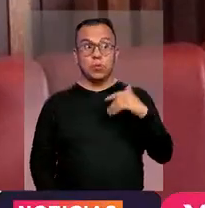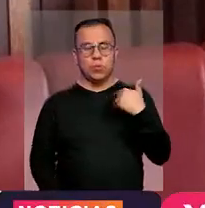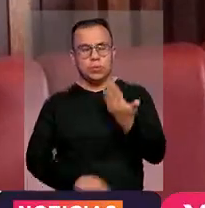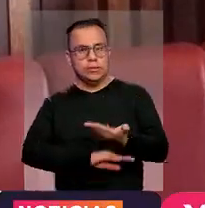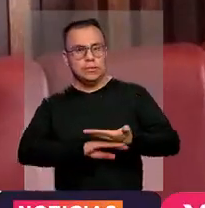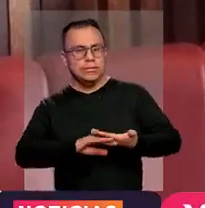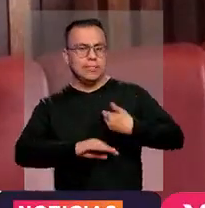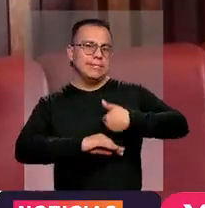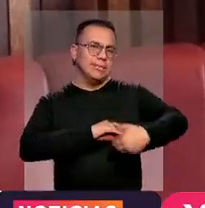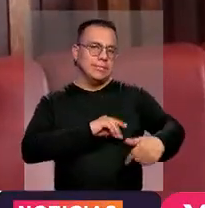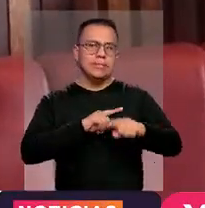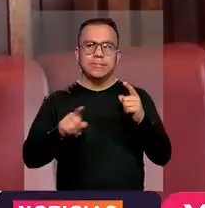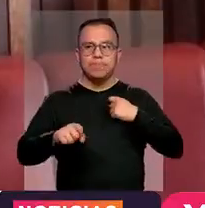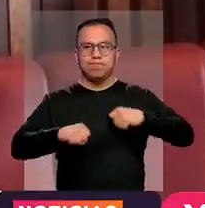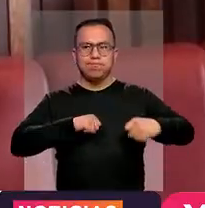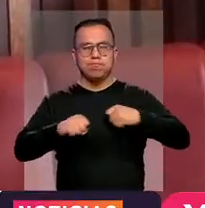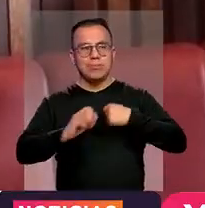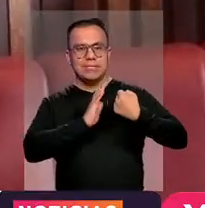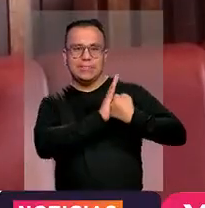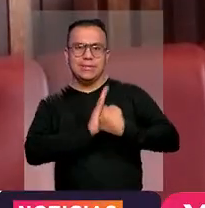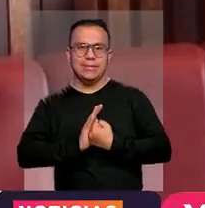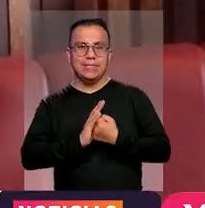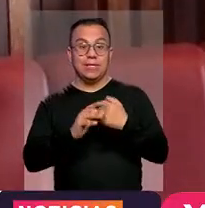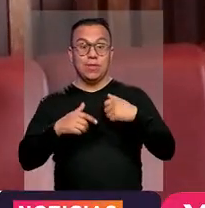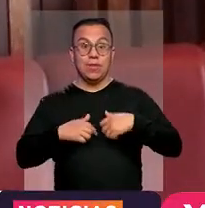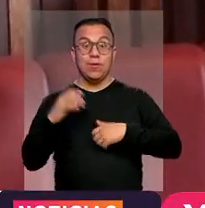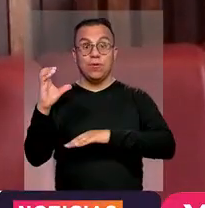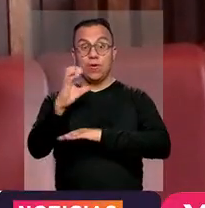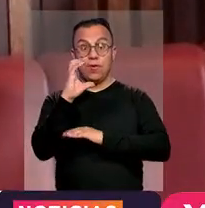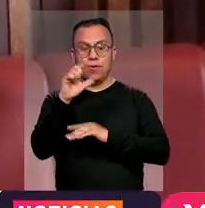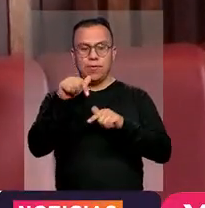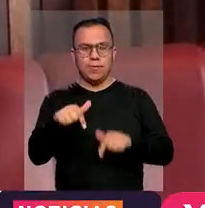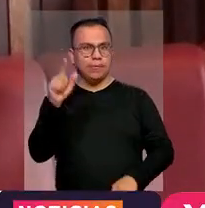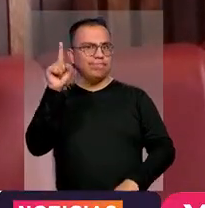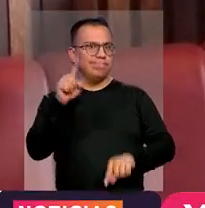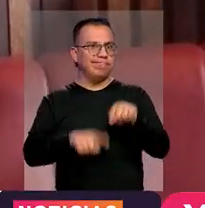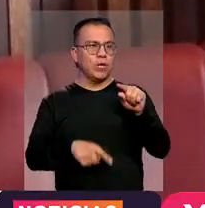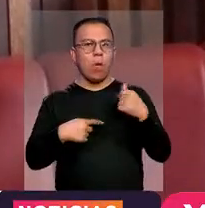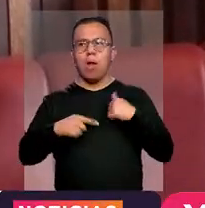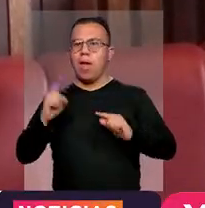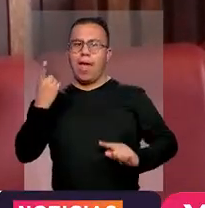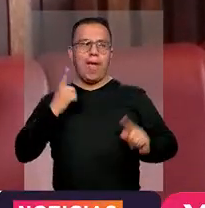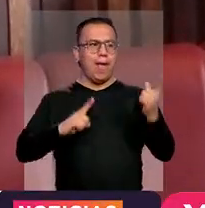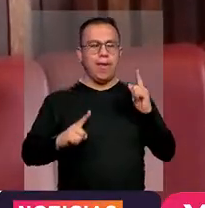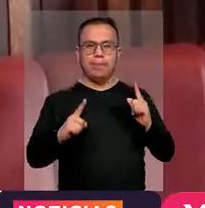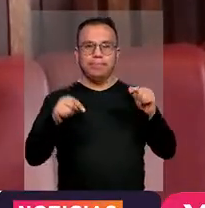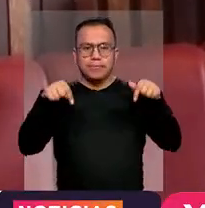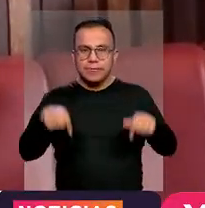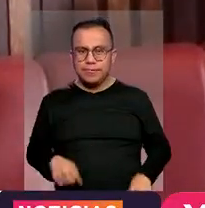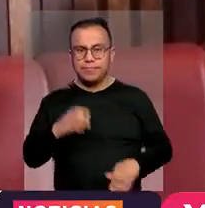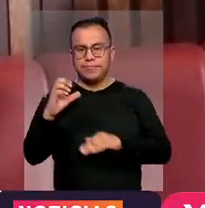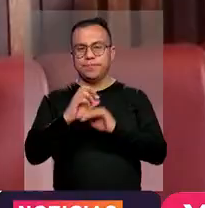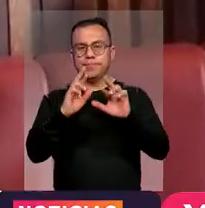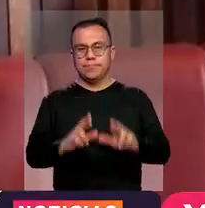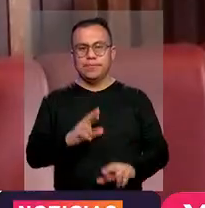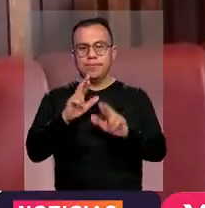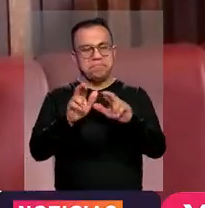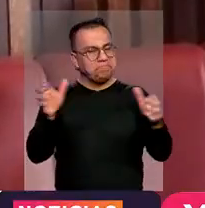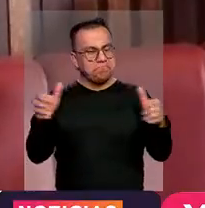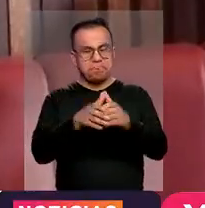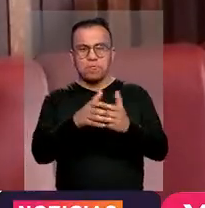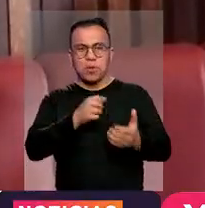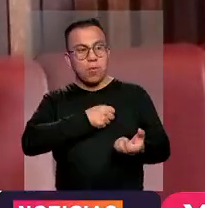tiene, además se tiene la presión de que es en nuestro país, no se puede sacar una excusa. Y bueno, espero como hincha